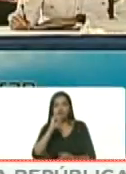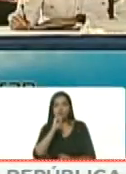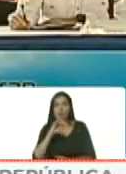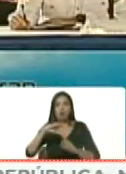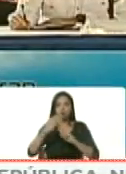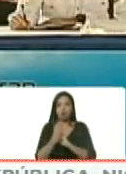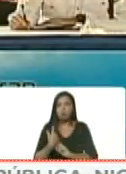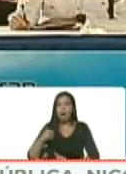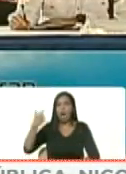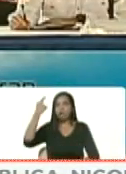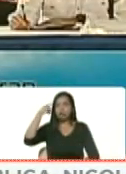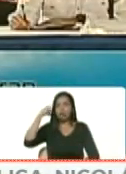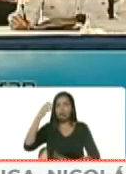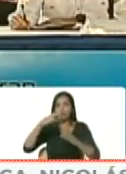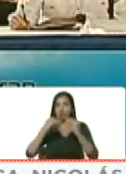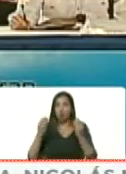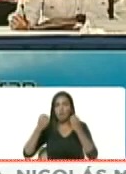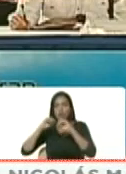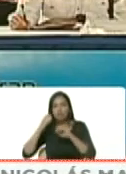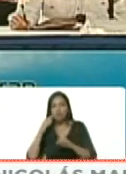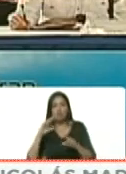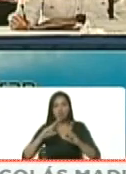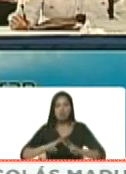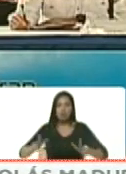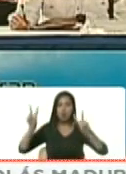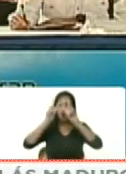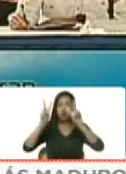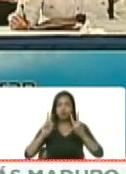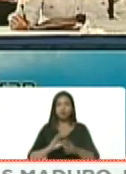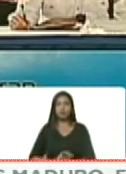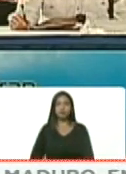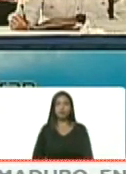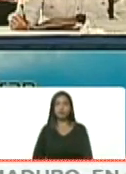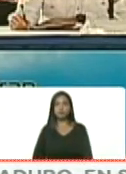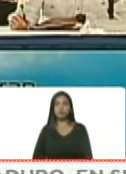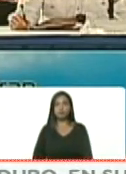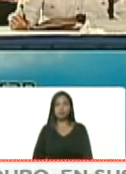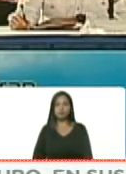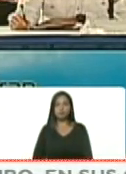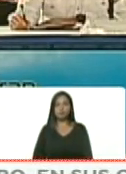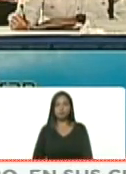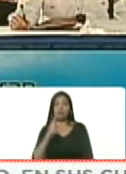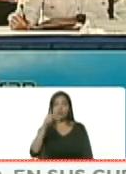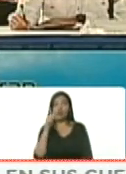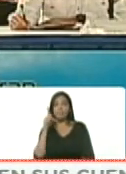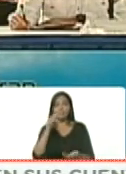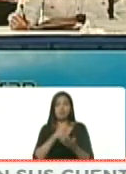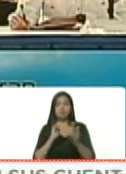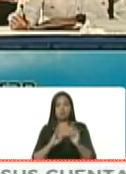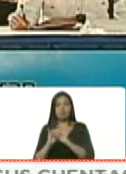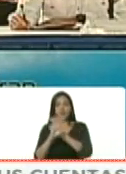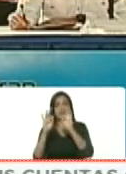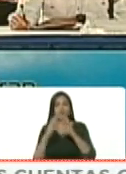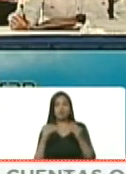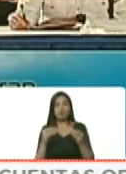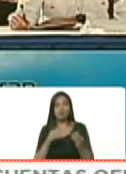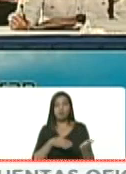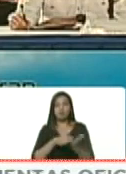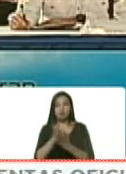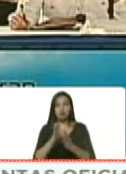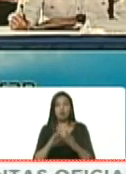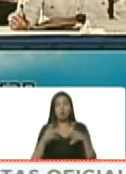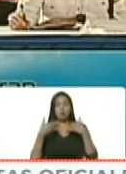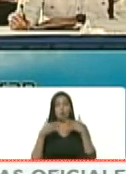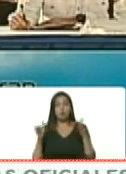culto, practicante de valores, de la participación, de la soberanía